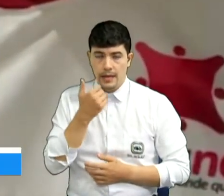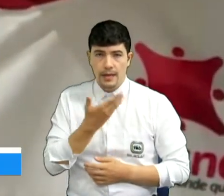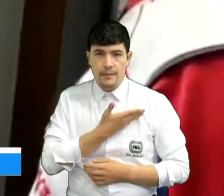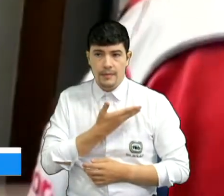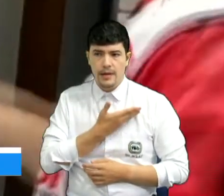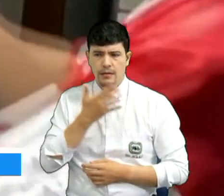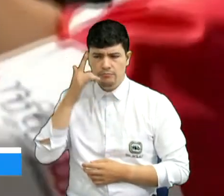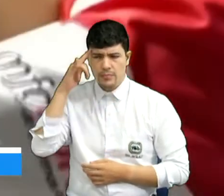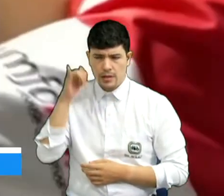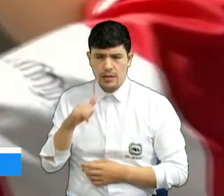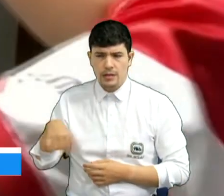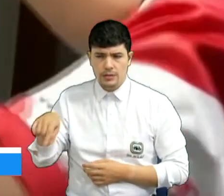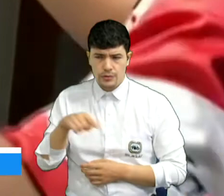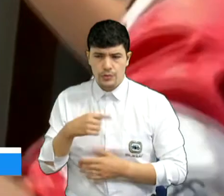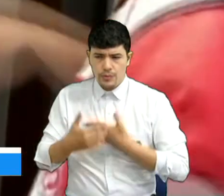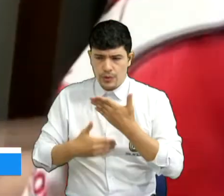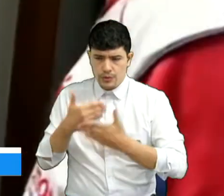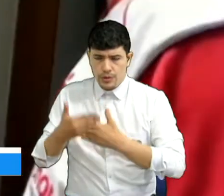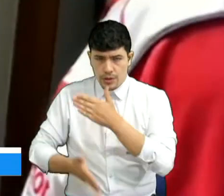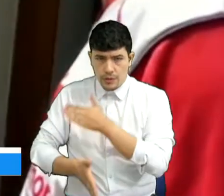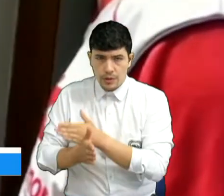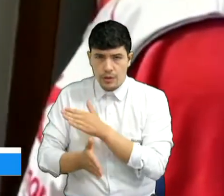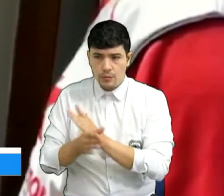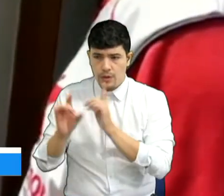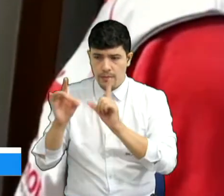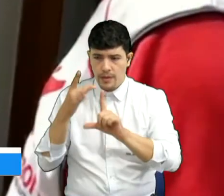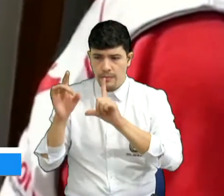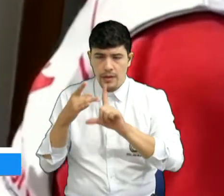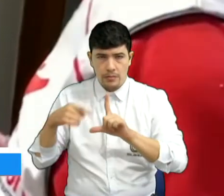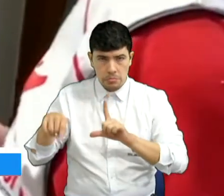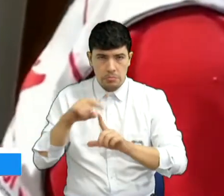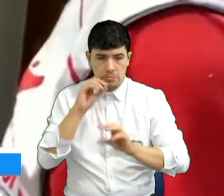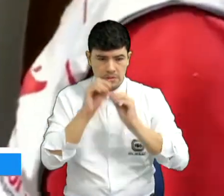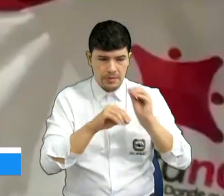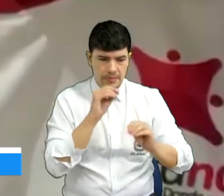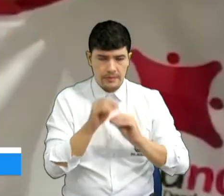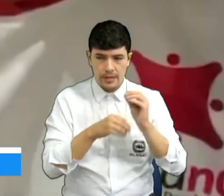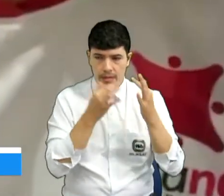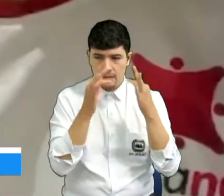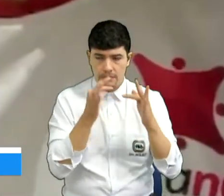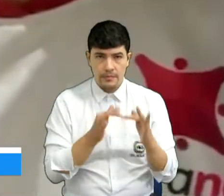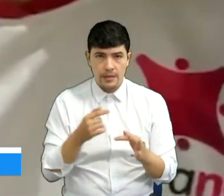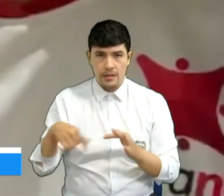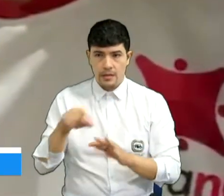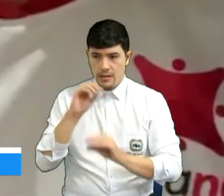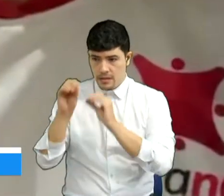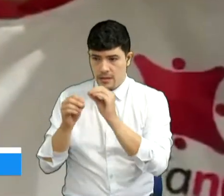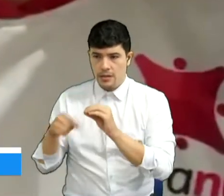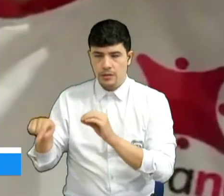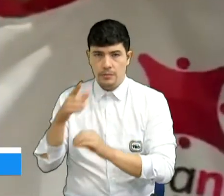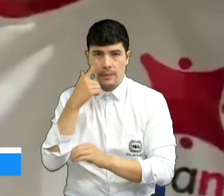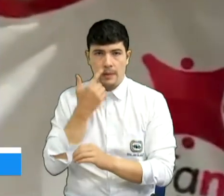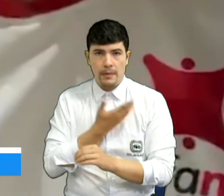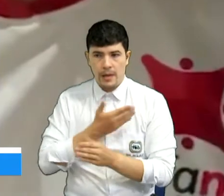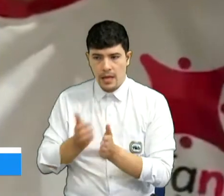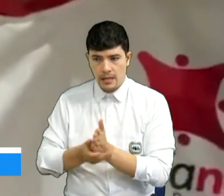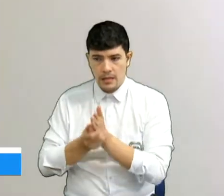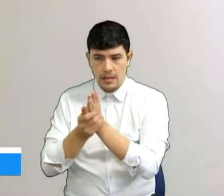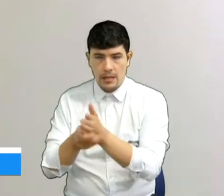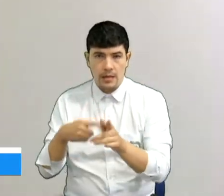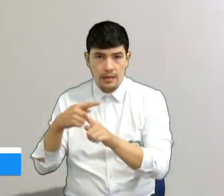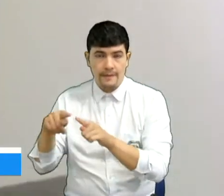forma virtual, entonces pues por eso desarrollamos estos entrenamientos en los cuales nos encontramos y vamos ejecutando diferentes